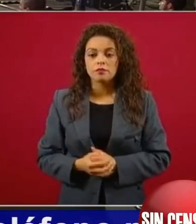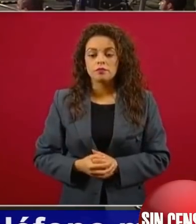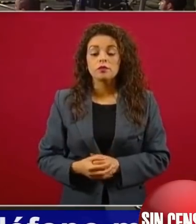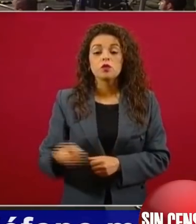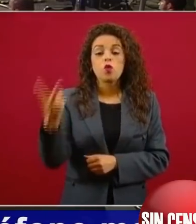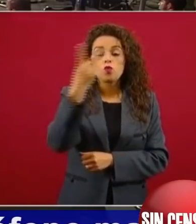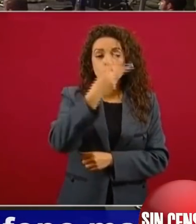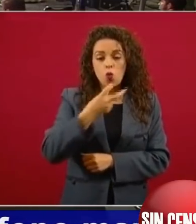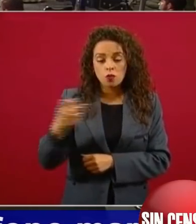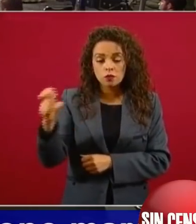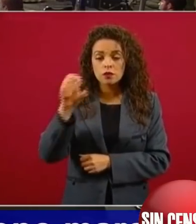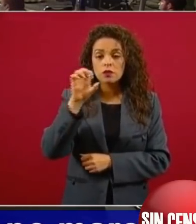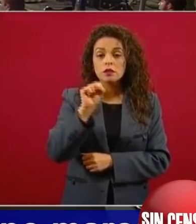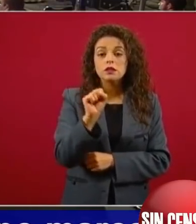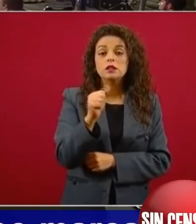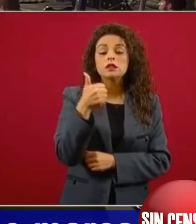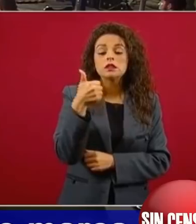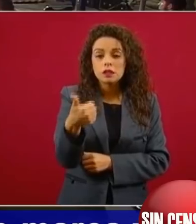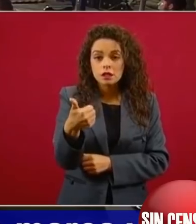266